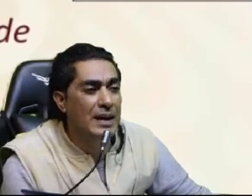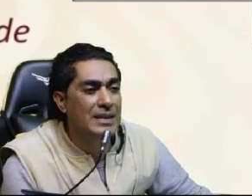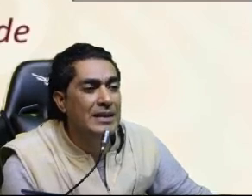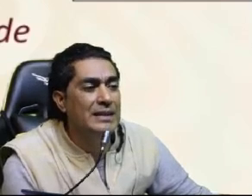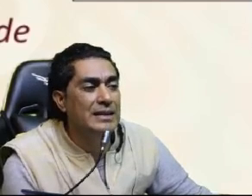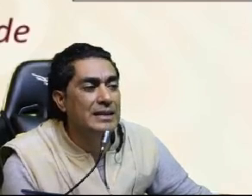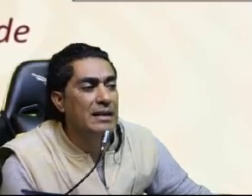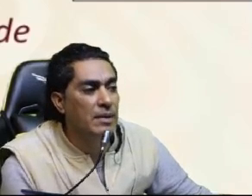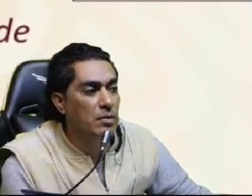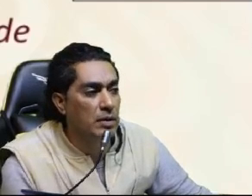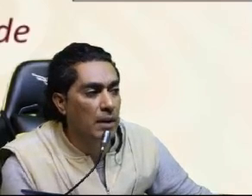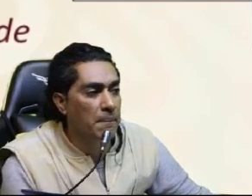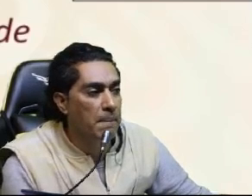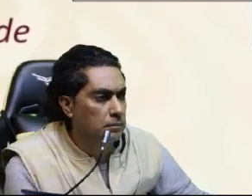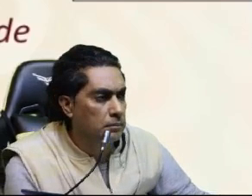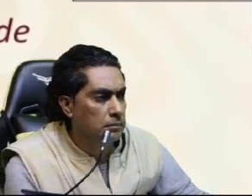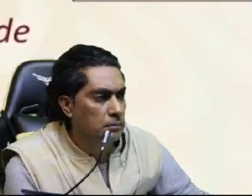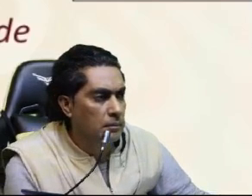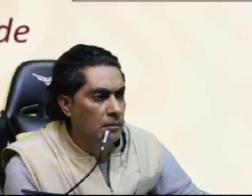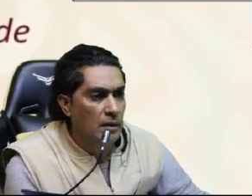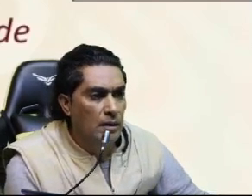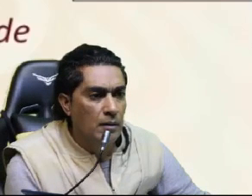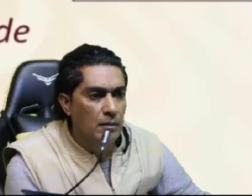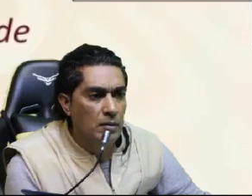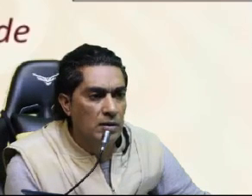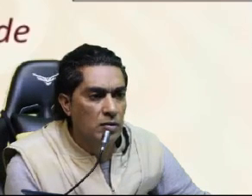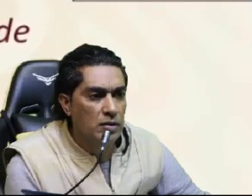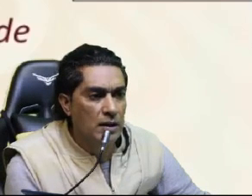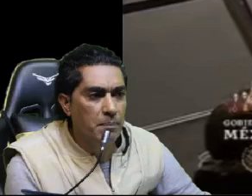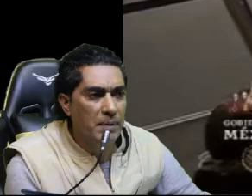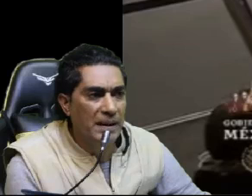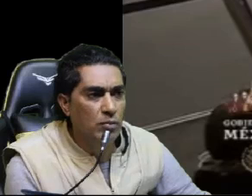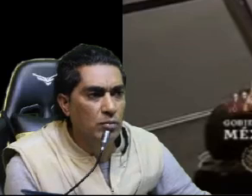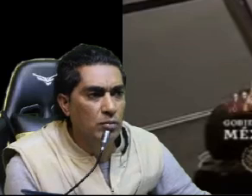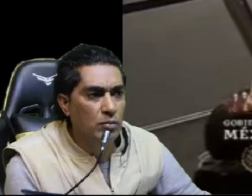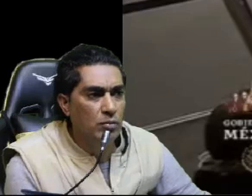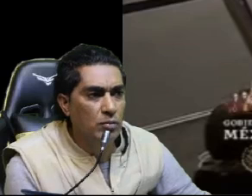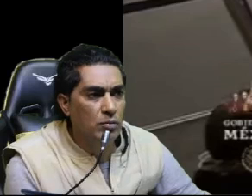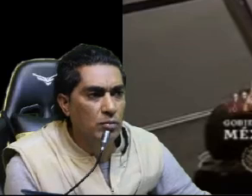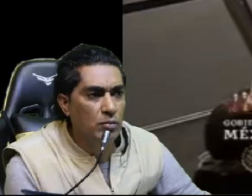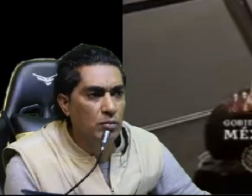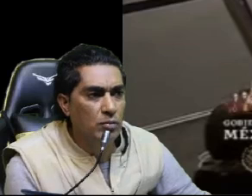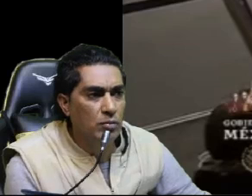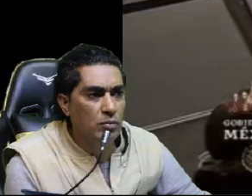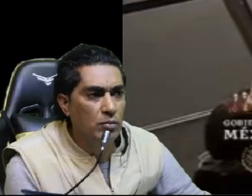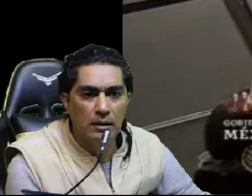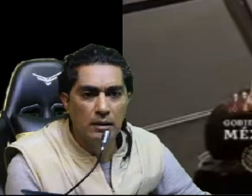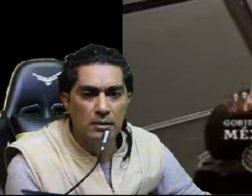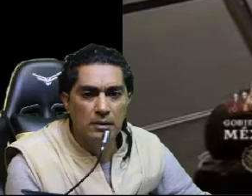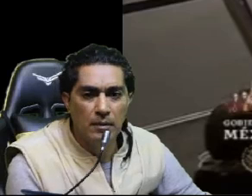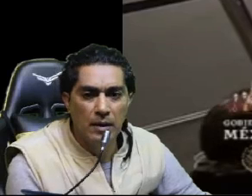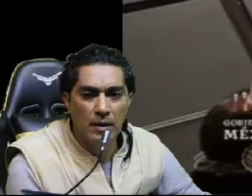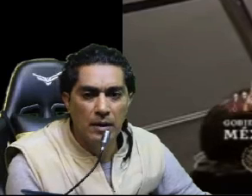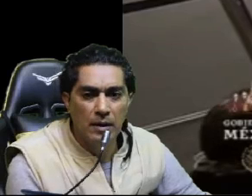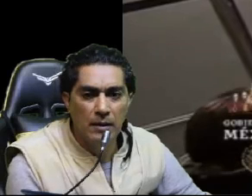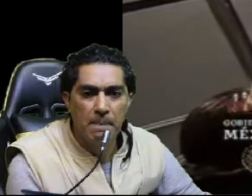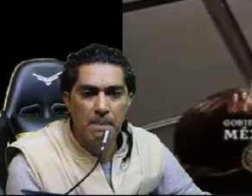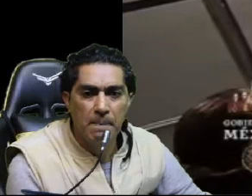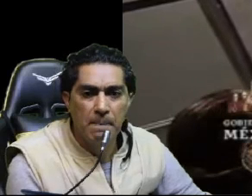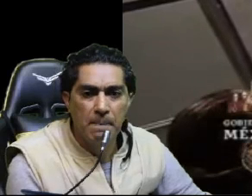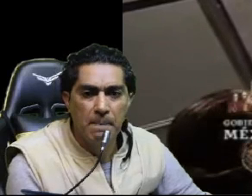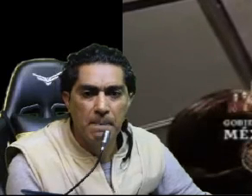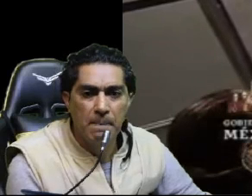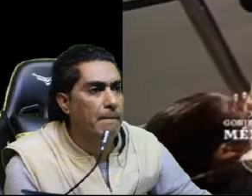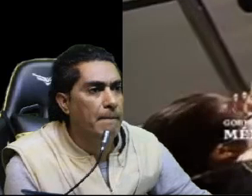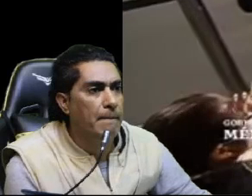el regreso a clases y la vacuna. Vamos a escuchar la pregunta acerca de este tema. Quiere